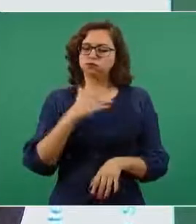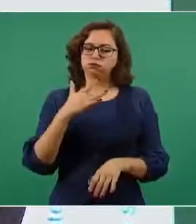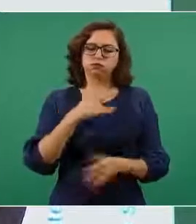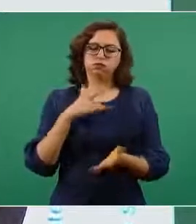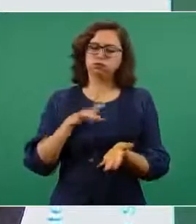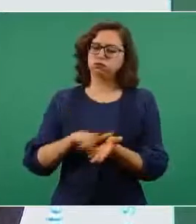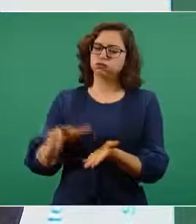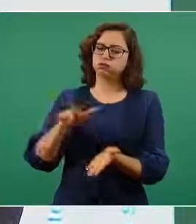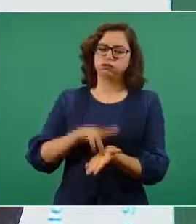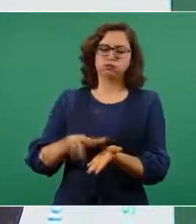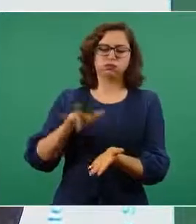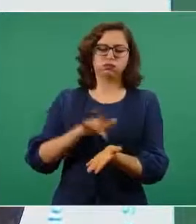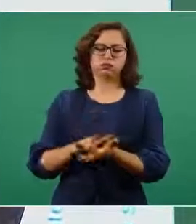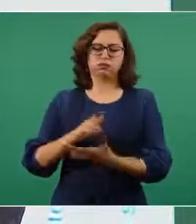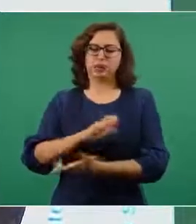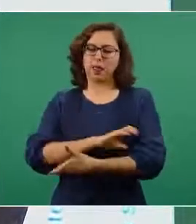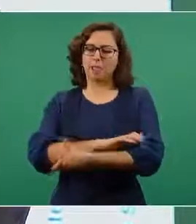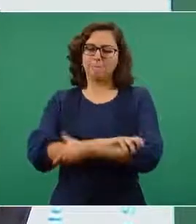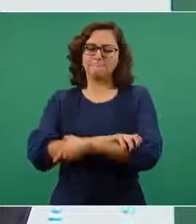muy